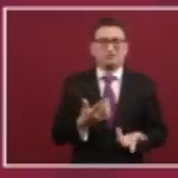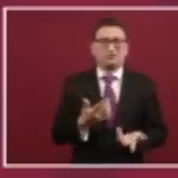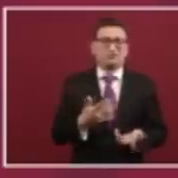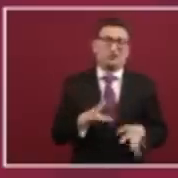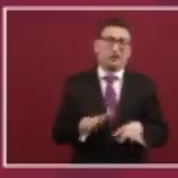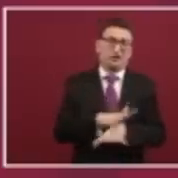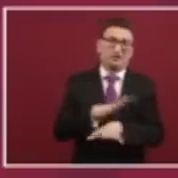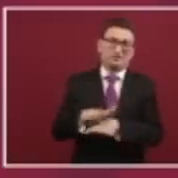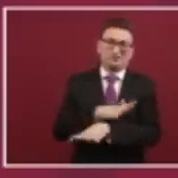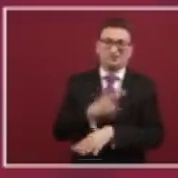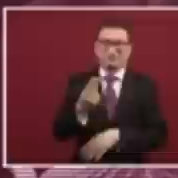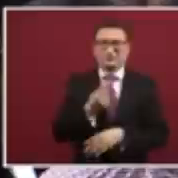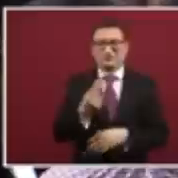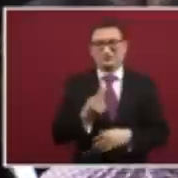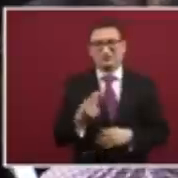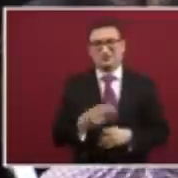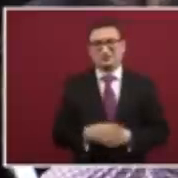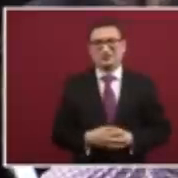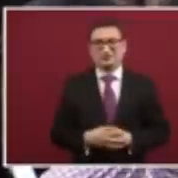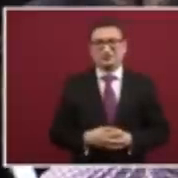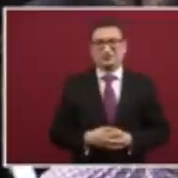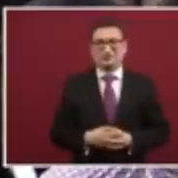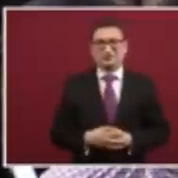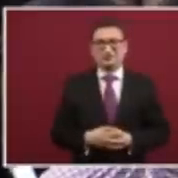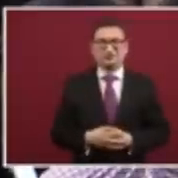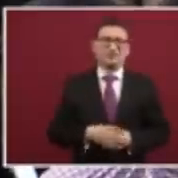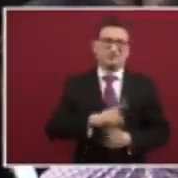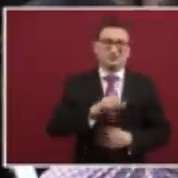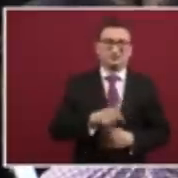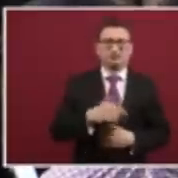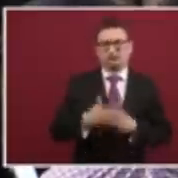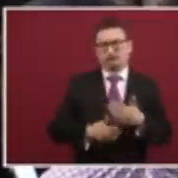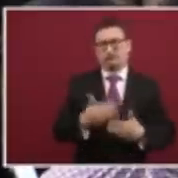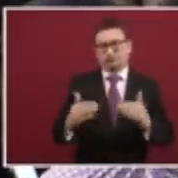cambios y ahí ya se equilibra.